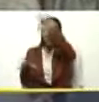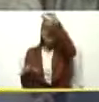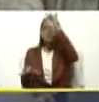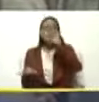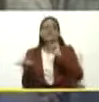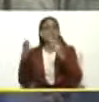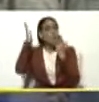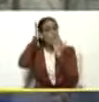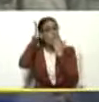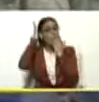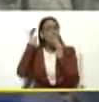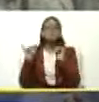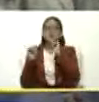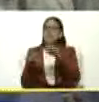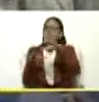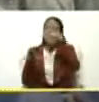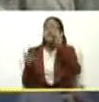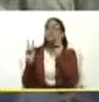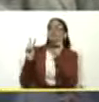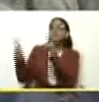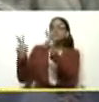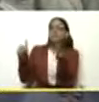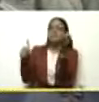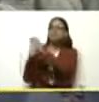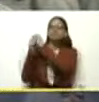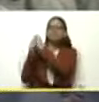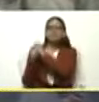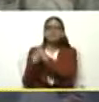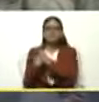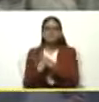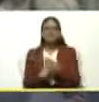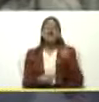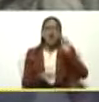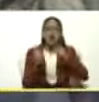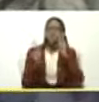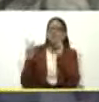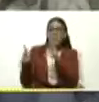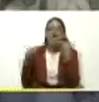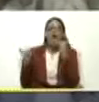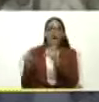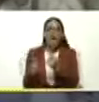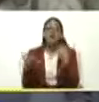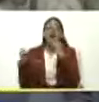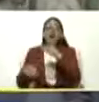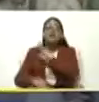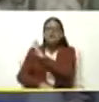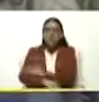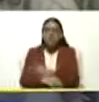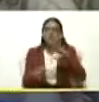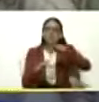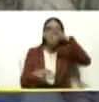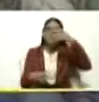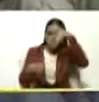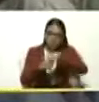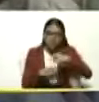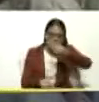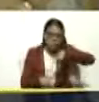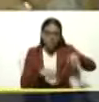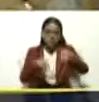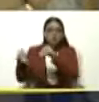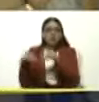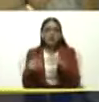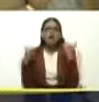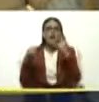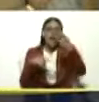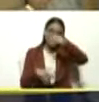Urquía. Y que a su lado va el indio Baruta. Toda esa fuerza quedó por allí. Y ahora esa fuerza somos nosotros,